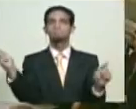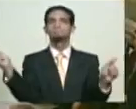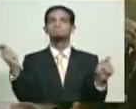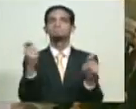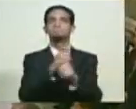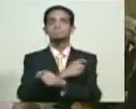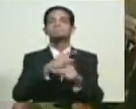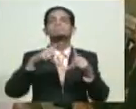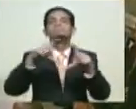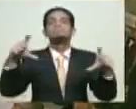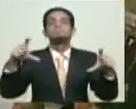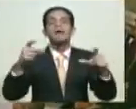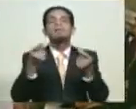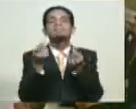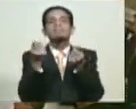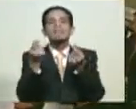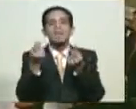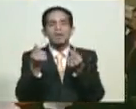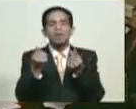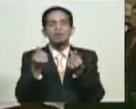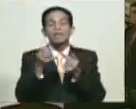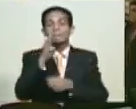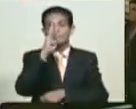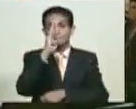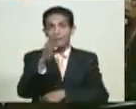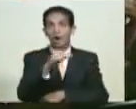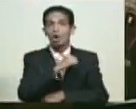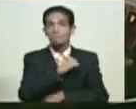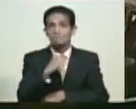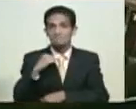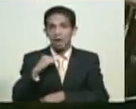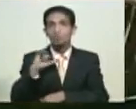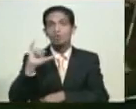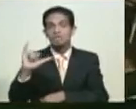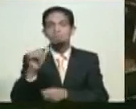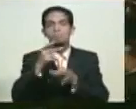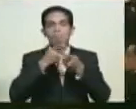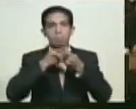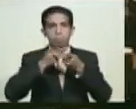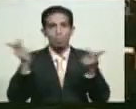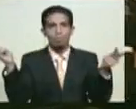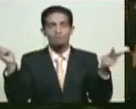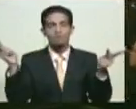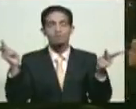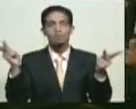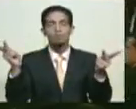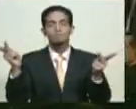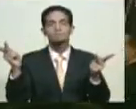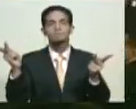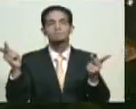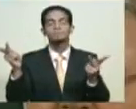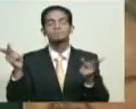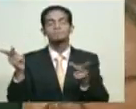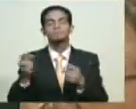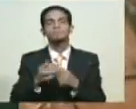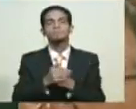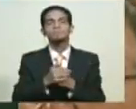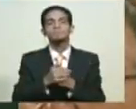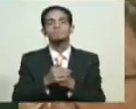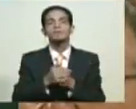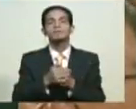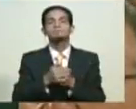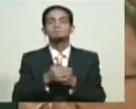monetaria, la banca privada y también la banca pública han venido realizando todos los